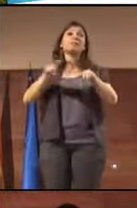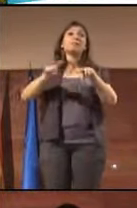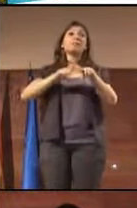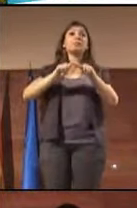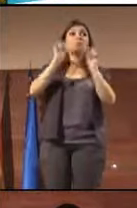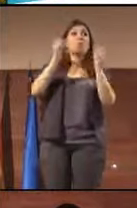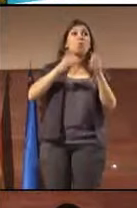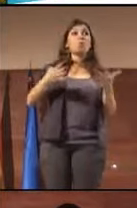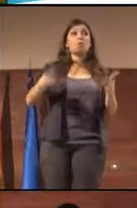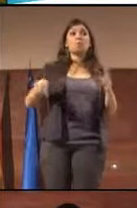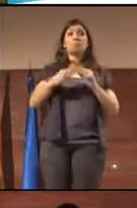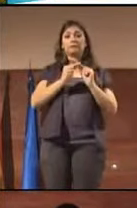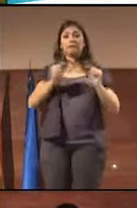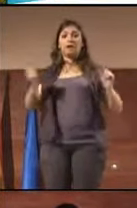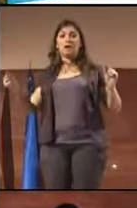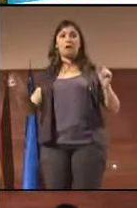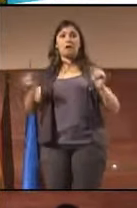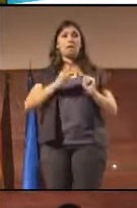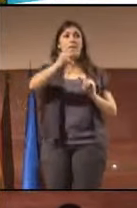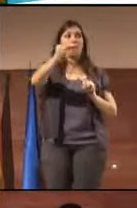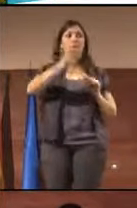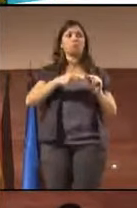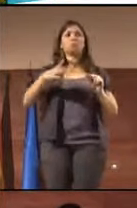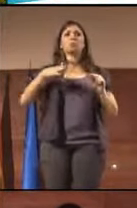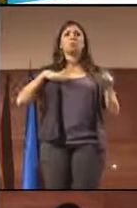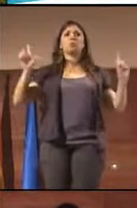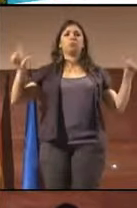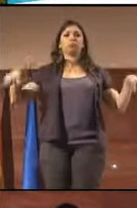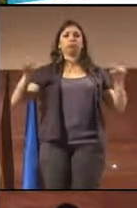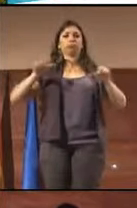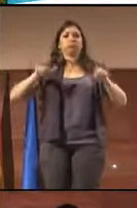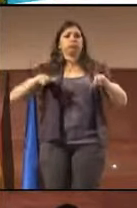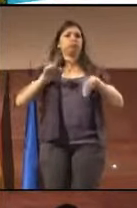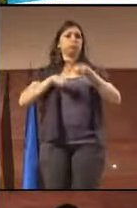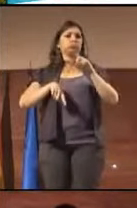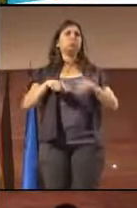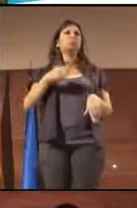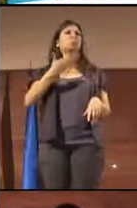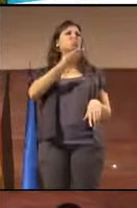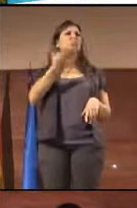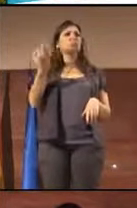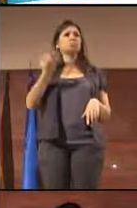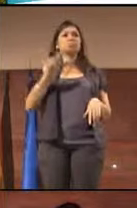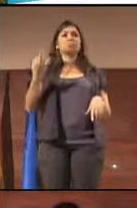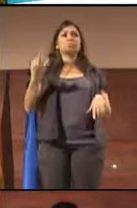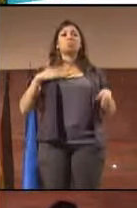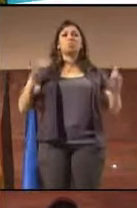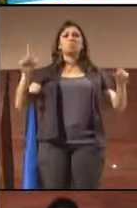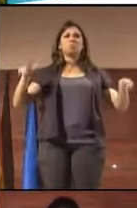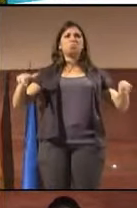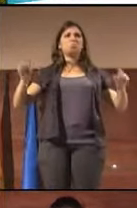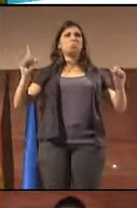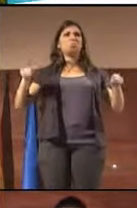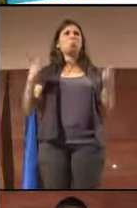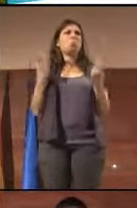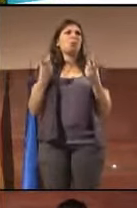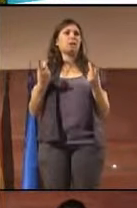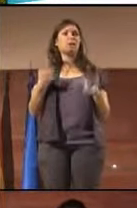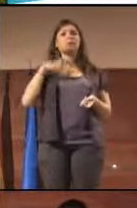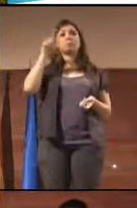de la mesa, se puede modificar. ¿Para qué nos puede ser útil la inclinación de tablero? Pues gente